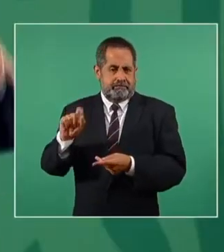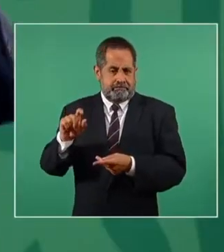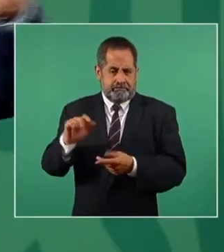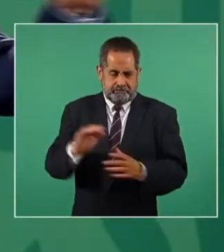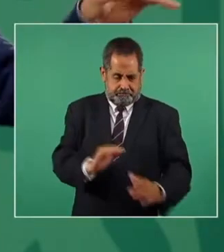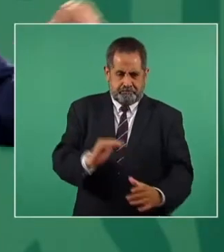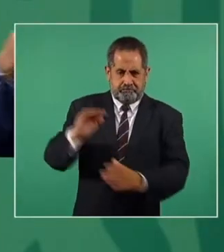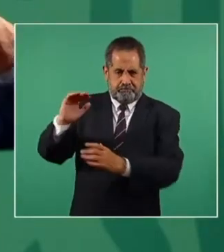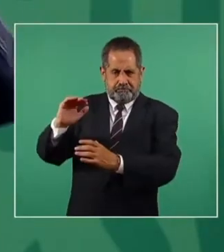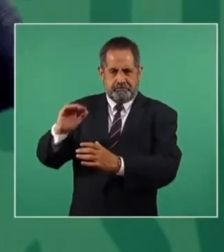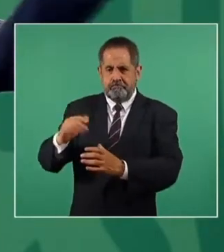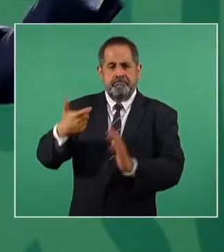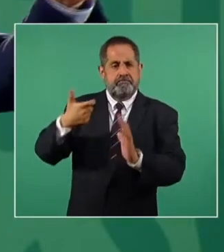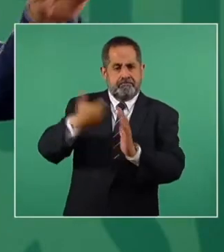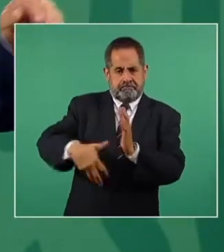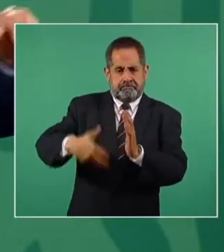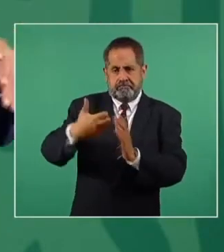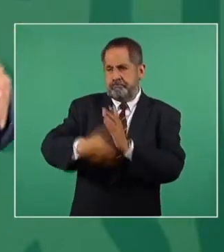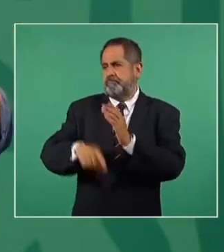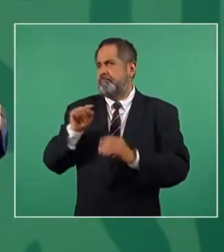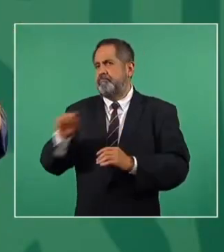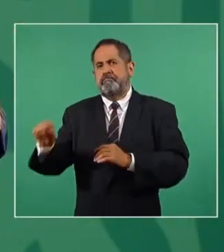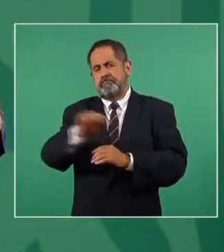a precios bajos en las colonias